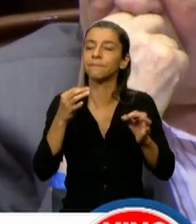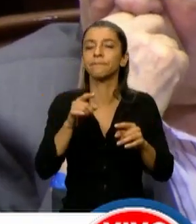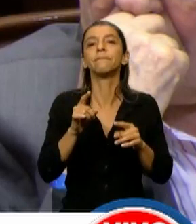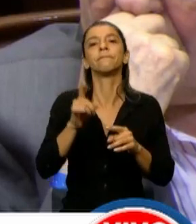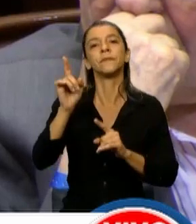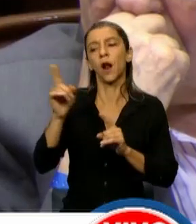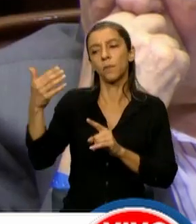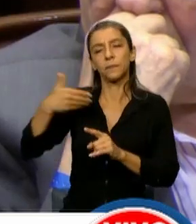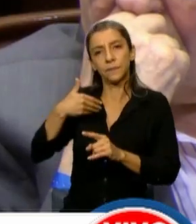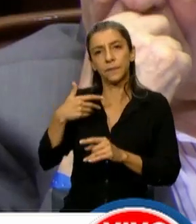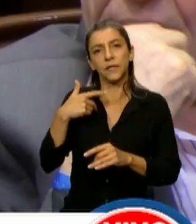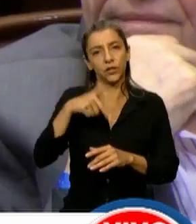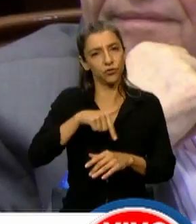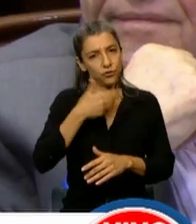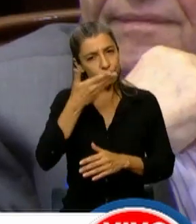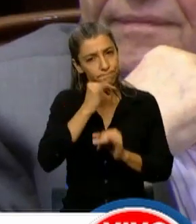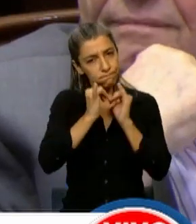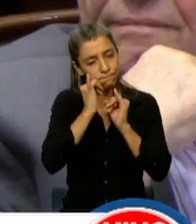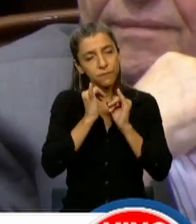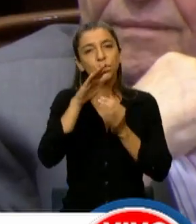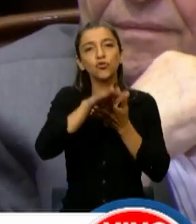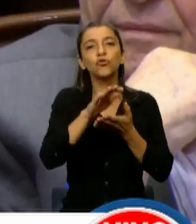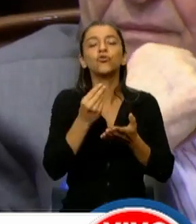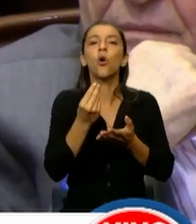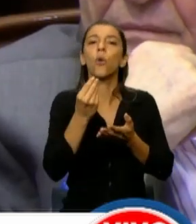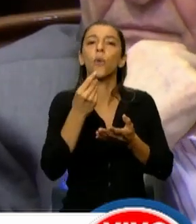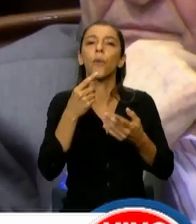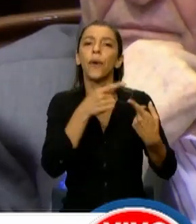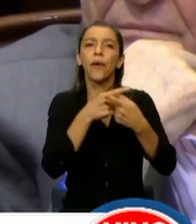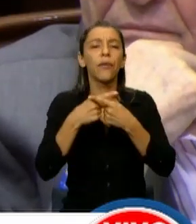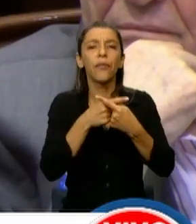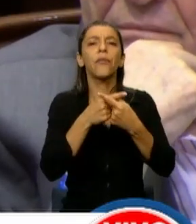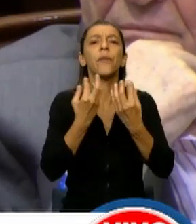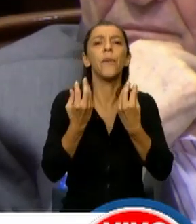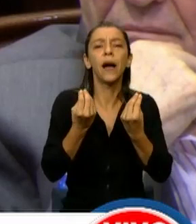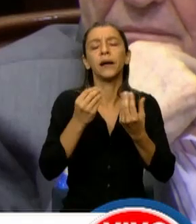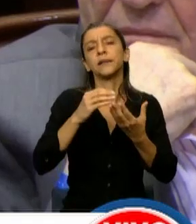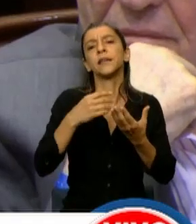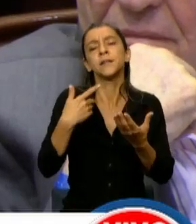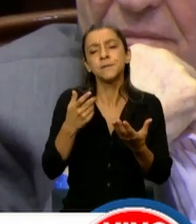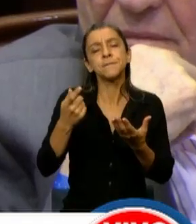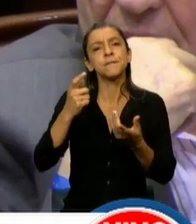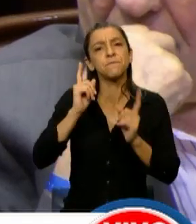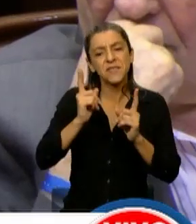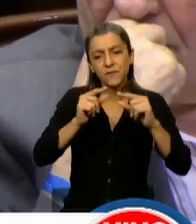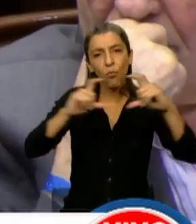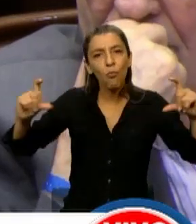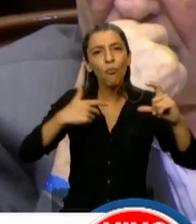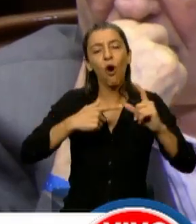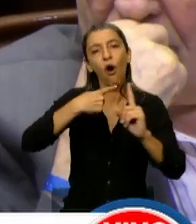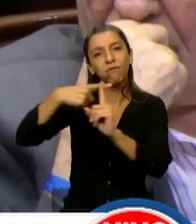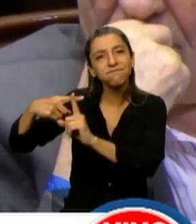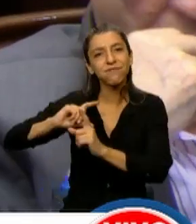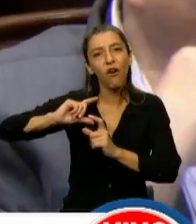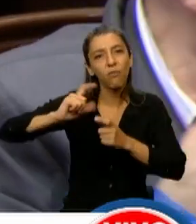pedido que hiciera referencia y que tiene que ver con la discusión de la fórmula de movilidad provisional que tuvimos en